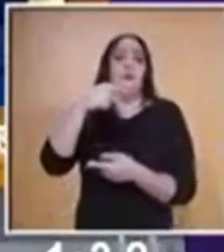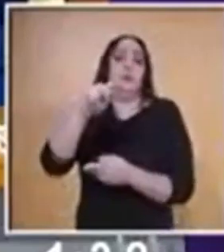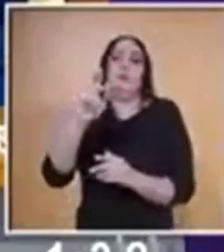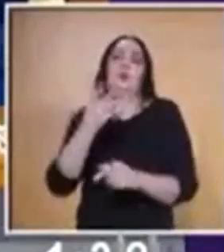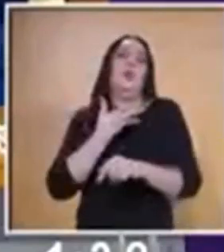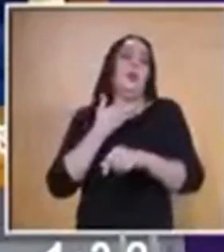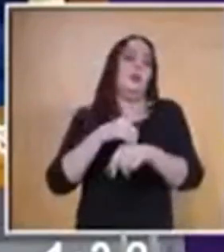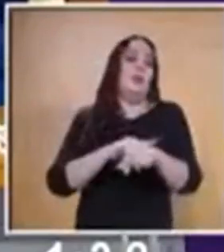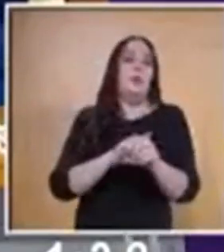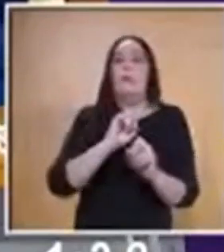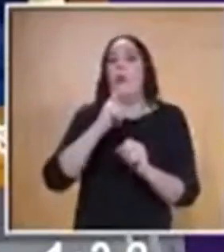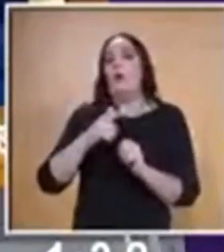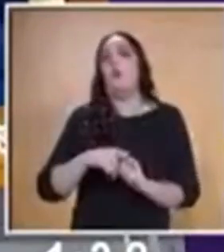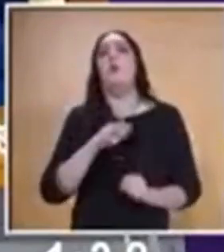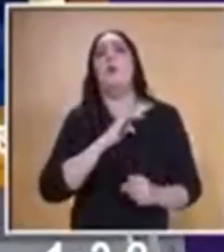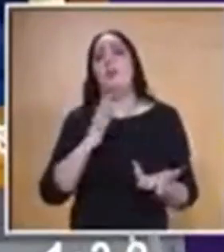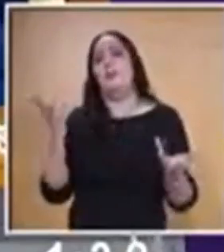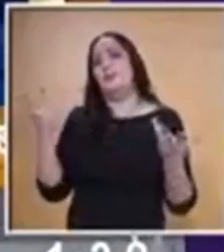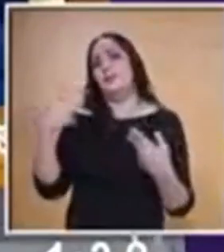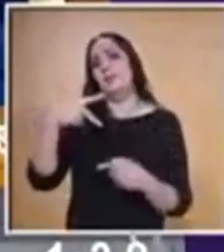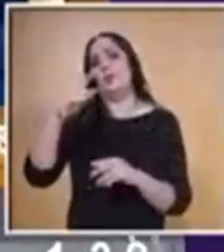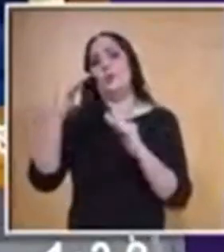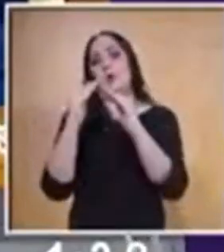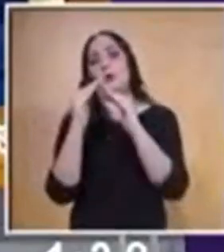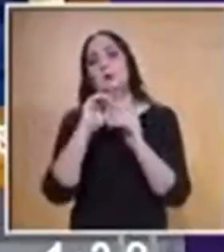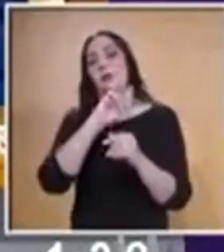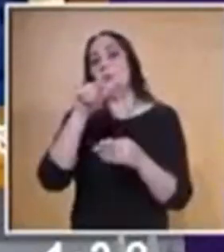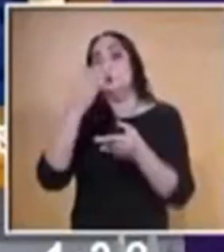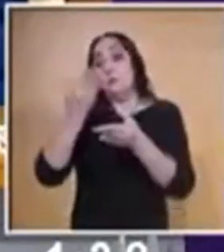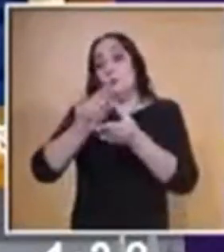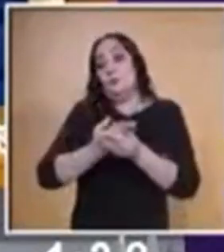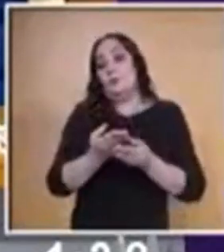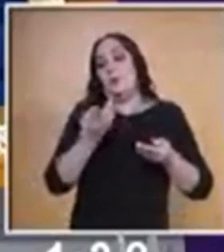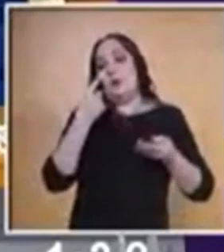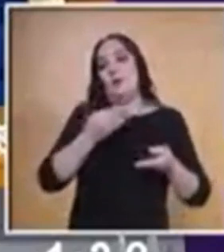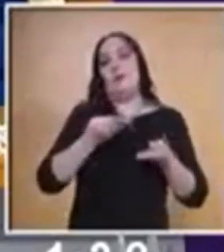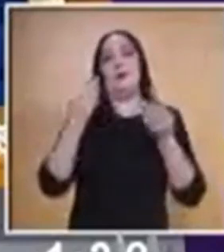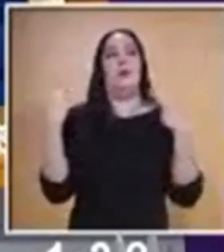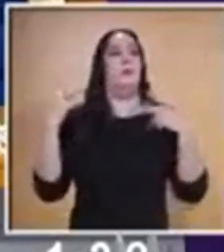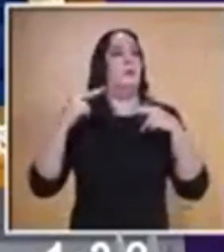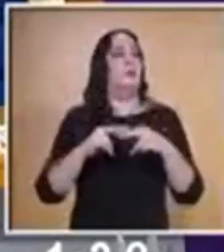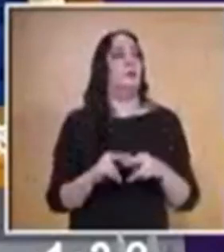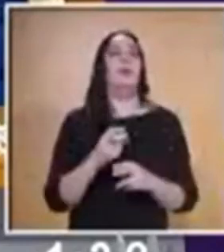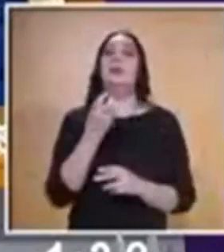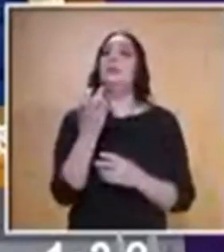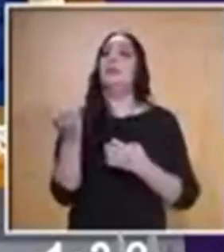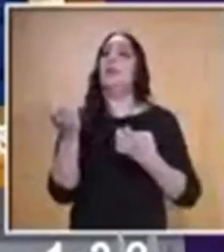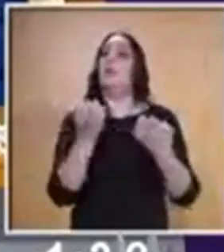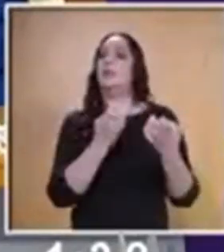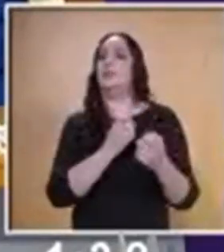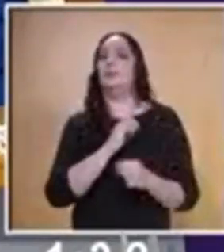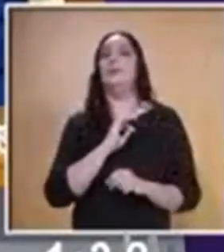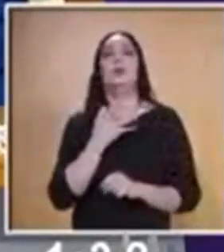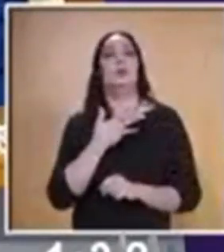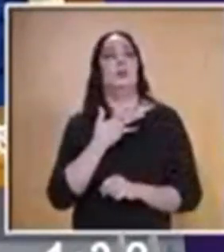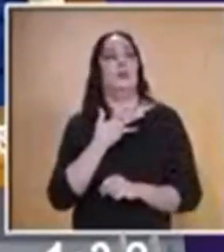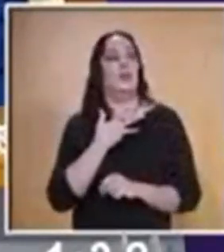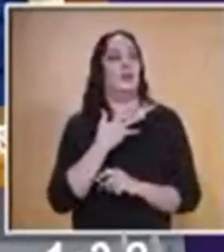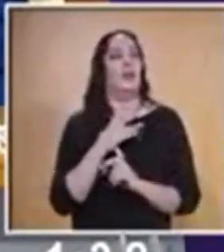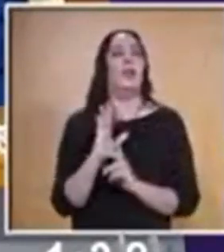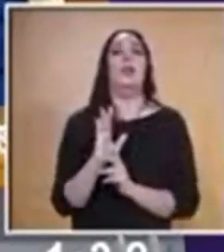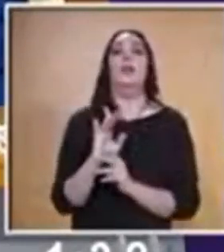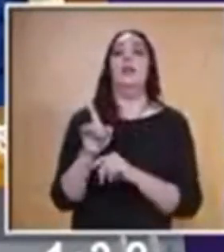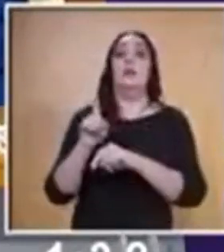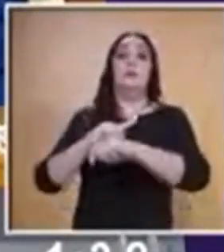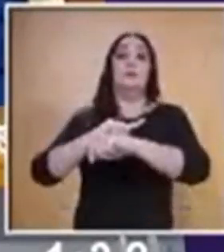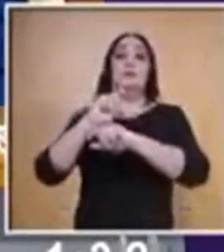poder guardar sus evidencias. Este ejercicio con un reloj como el que trae el maestro, de manecillas, pulsero,